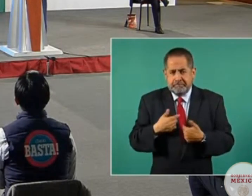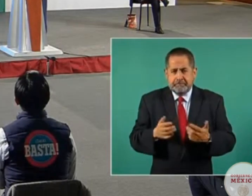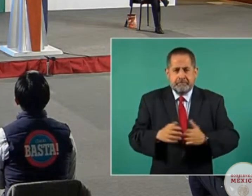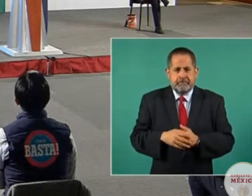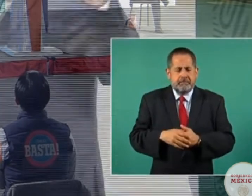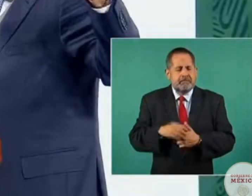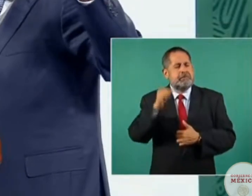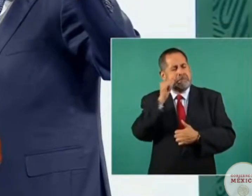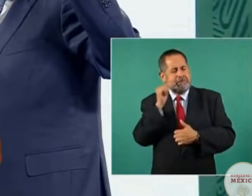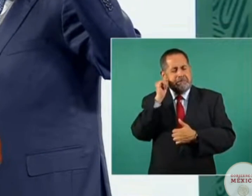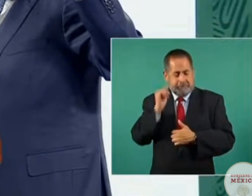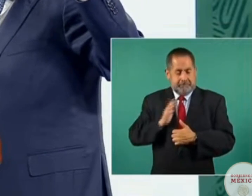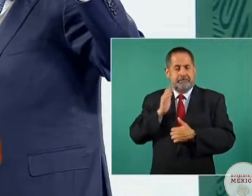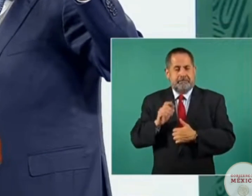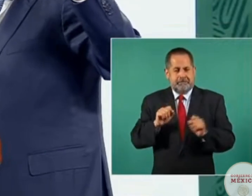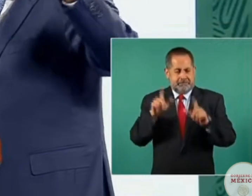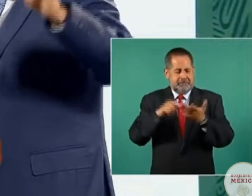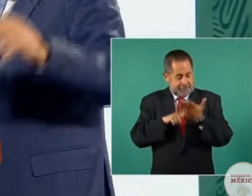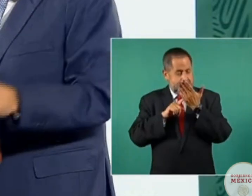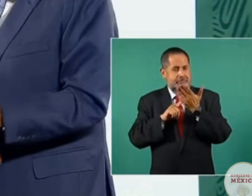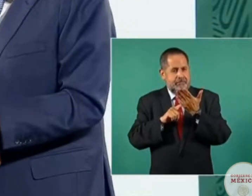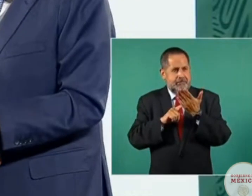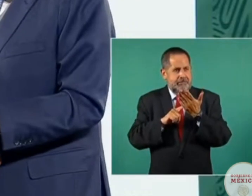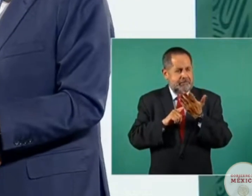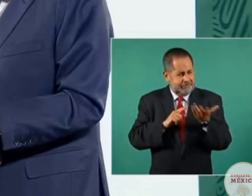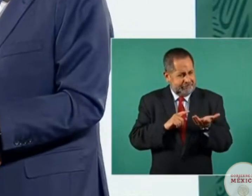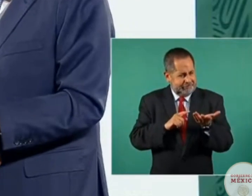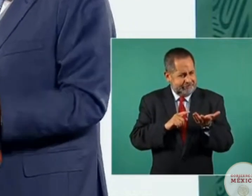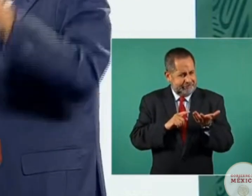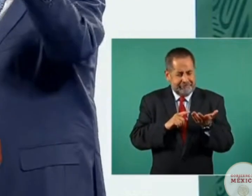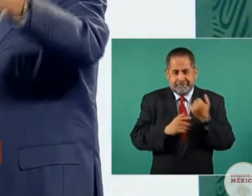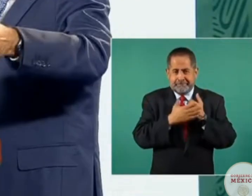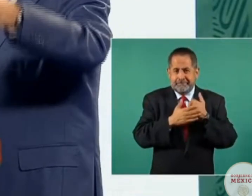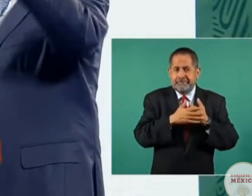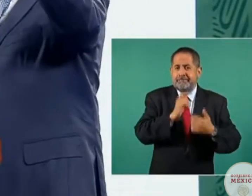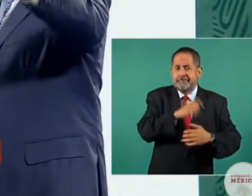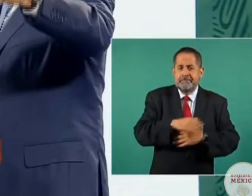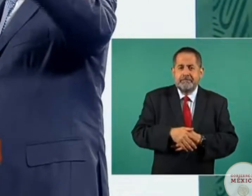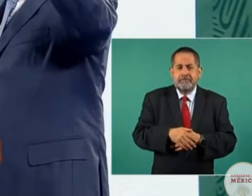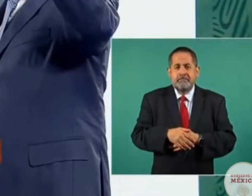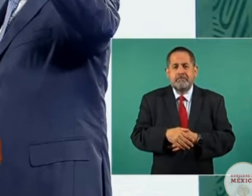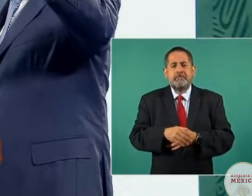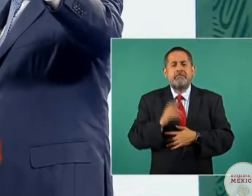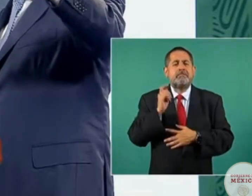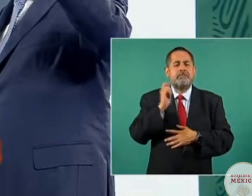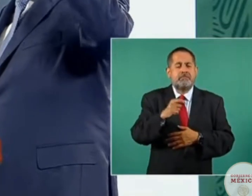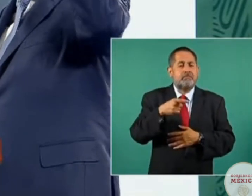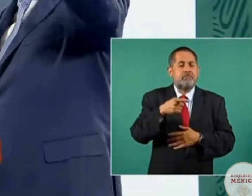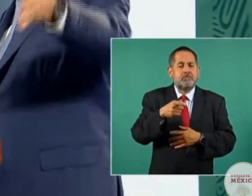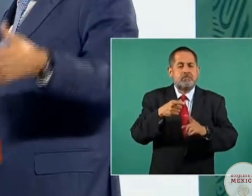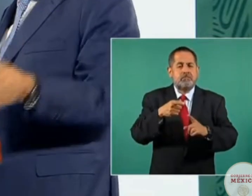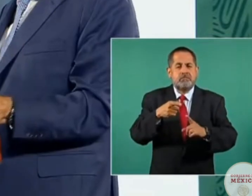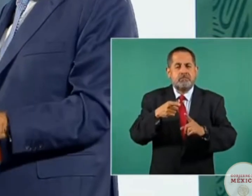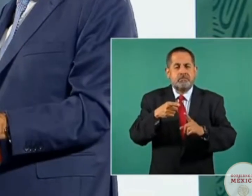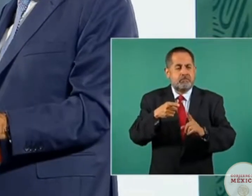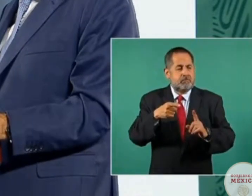hasta ayer me enteré de que uno que había recibido dinero, que se